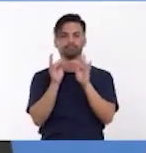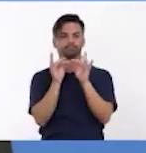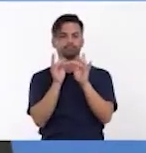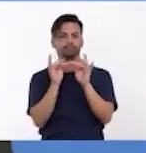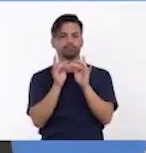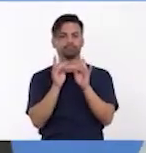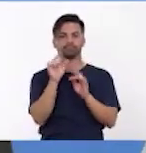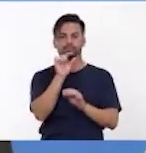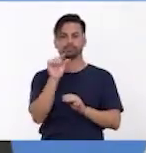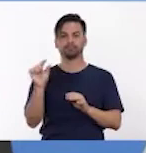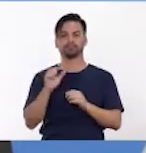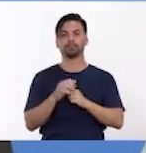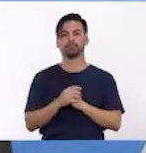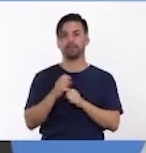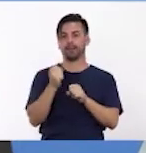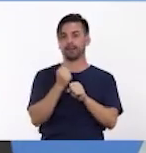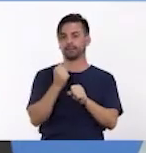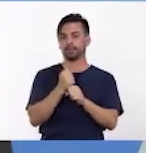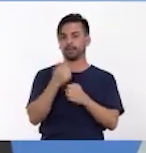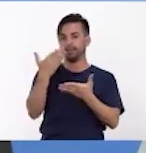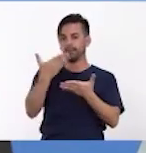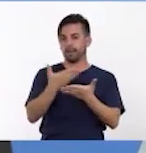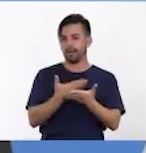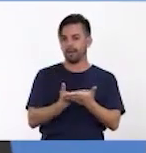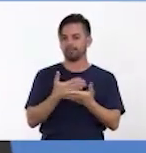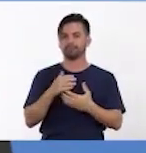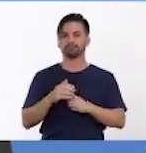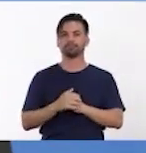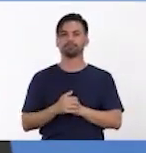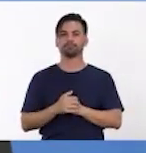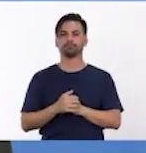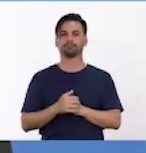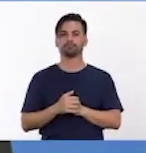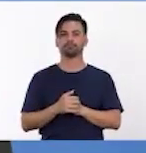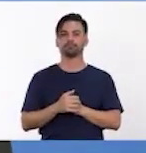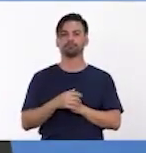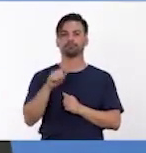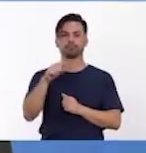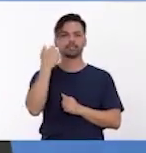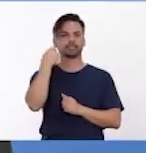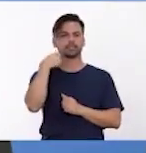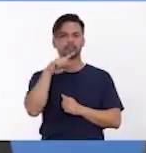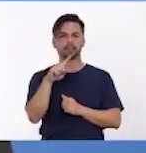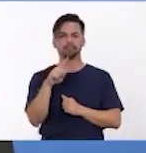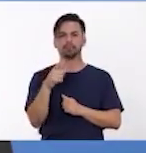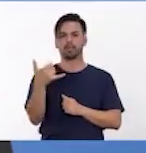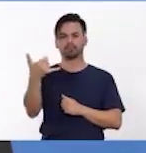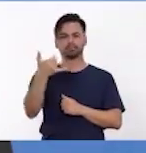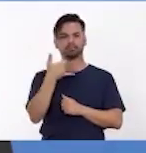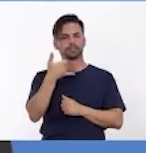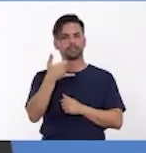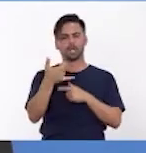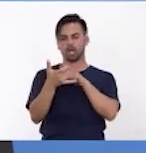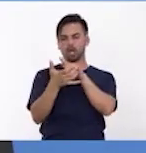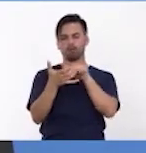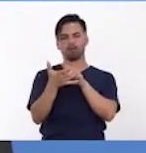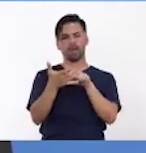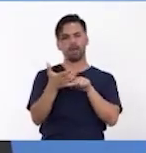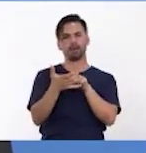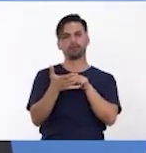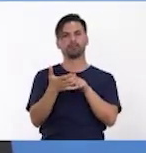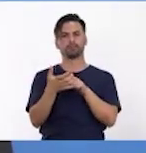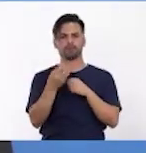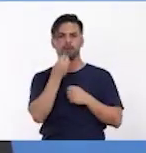en estos elementos. Llevando estos elementos también a sus celulares para compartirlo con los